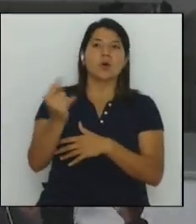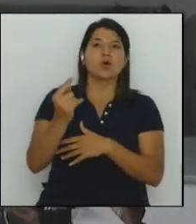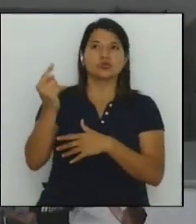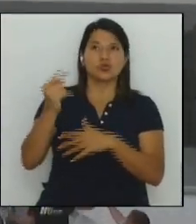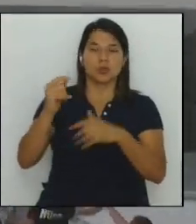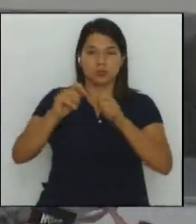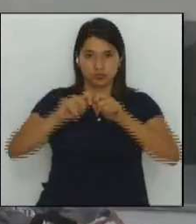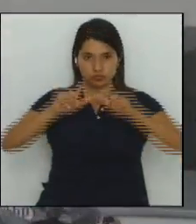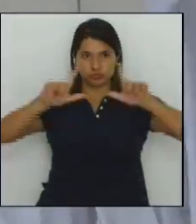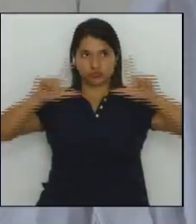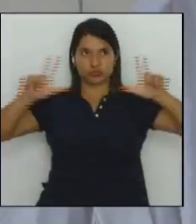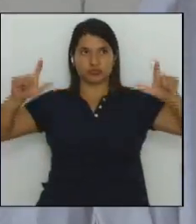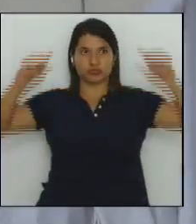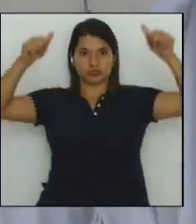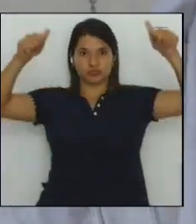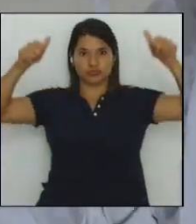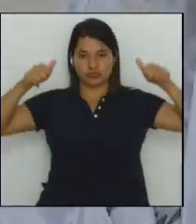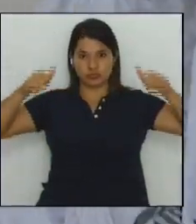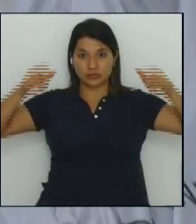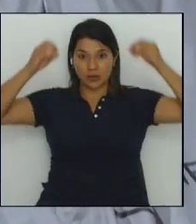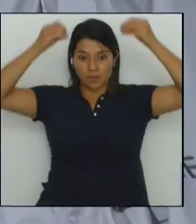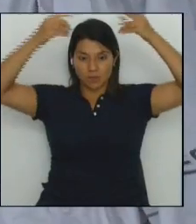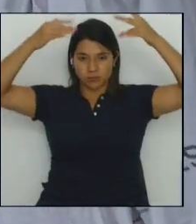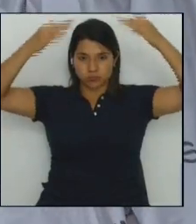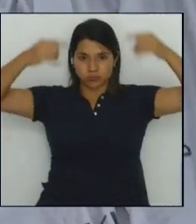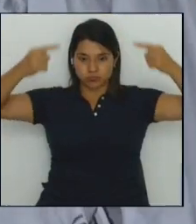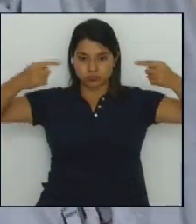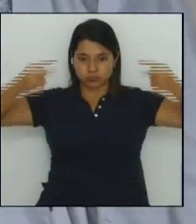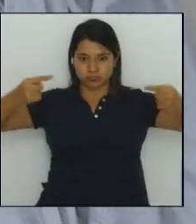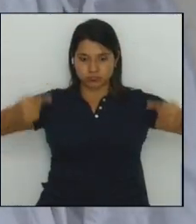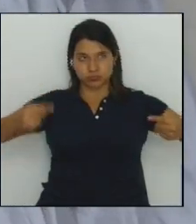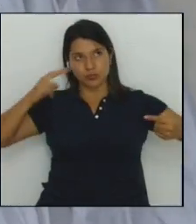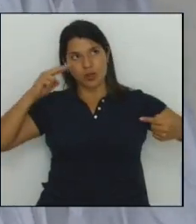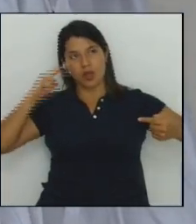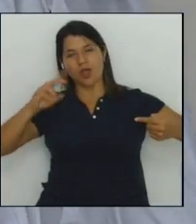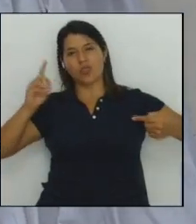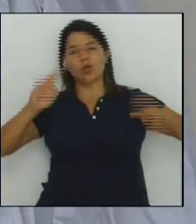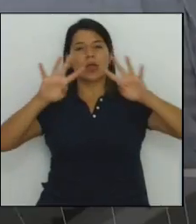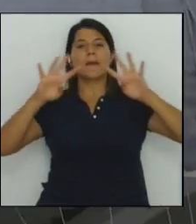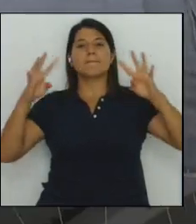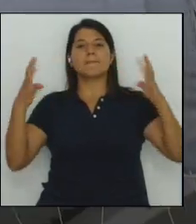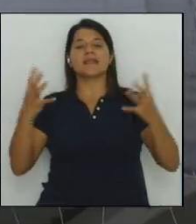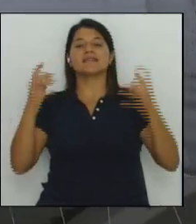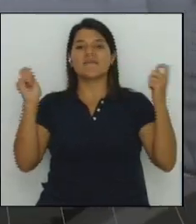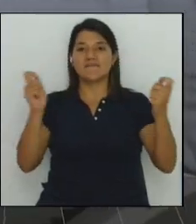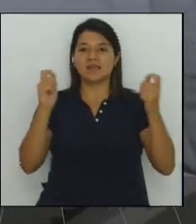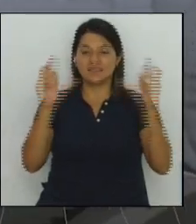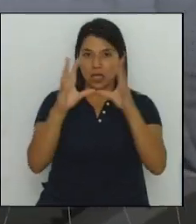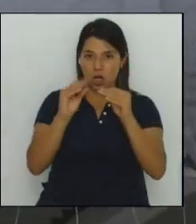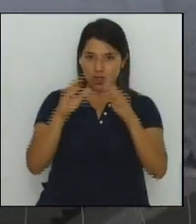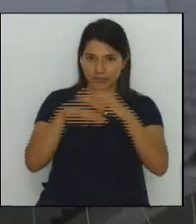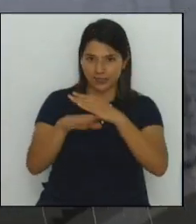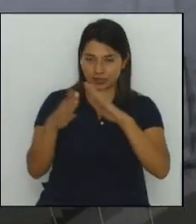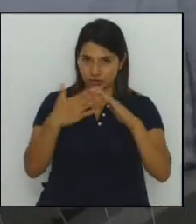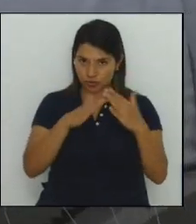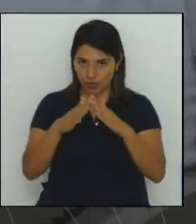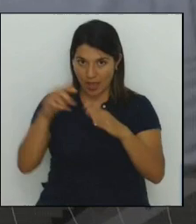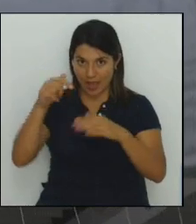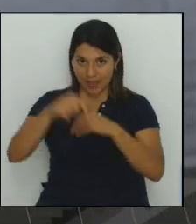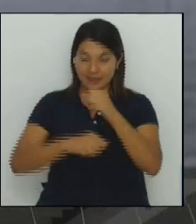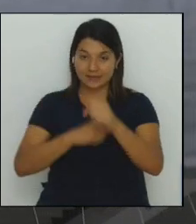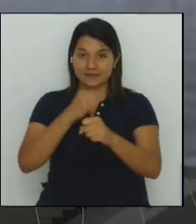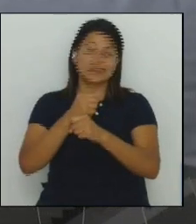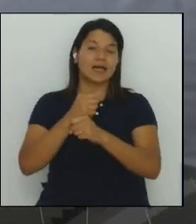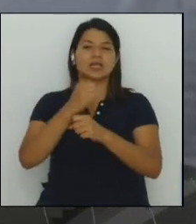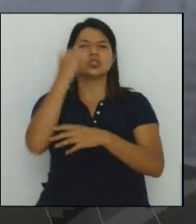fue desplegado el lunes en la fachada del Palacio de Festivales y Congresos de la ciudad. Este año la imagen del festival homenajea a